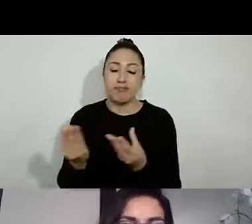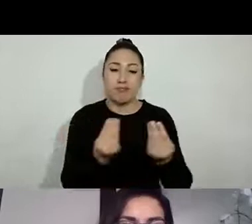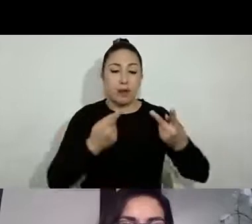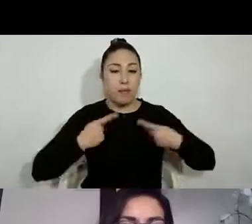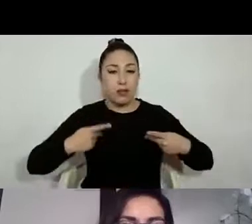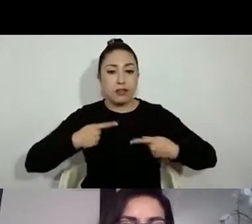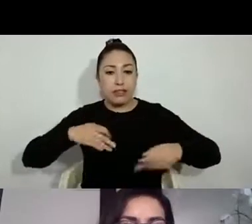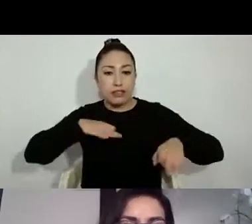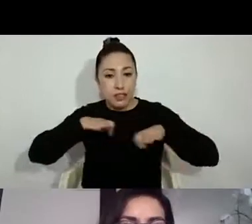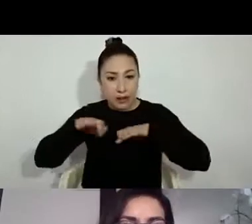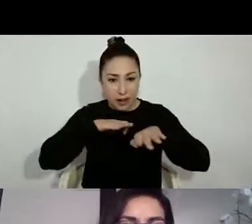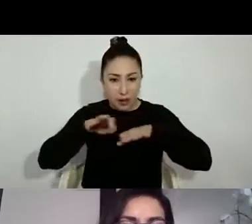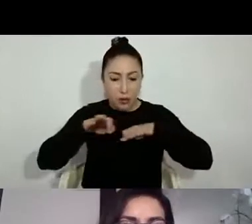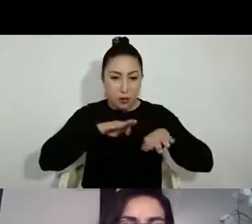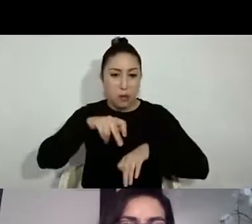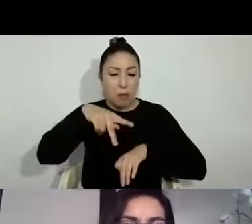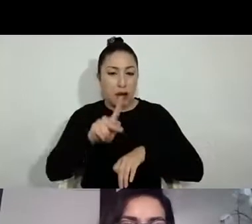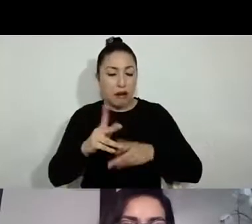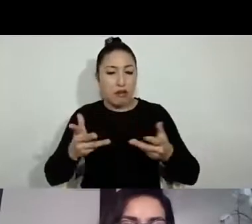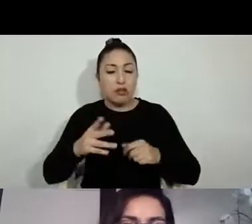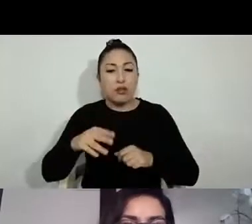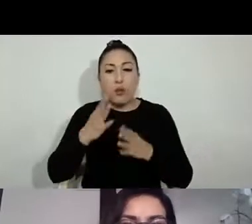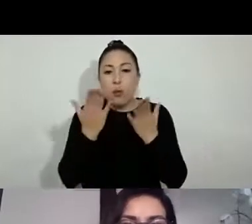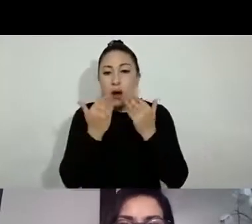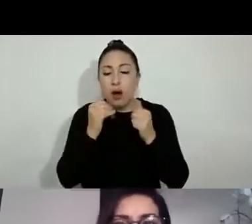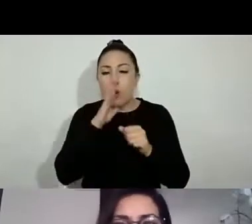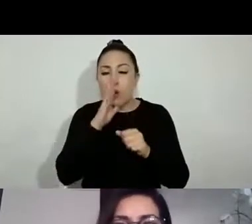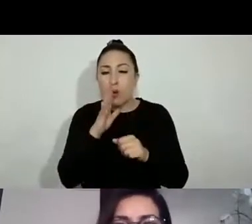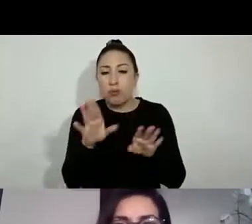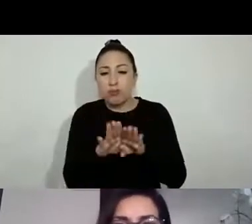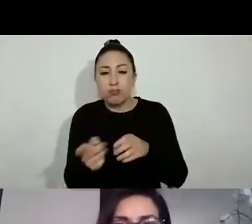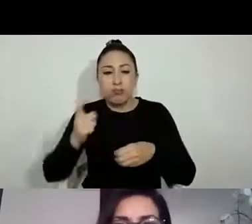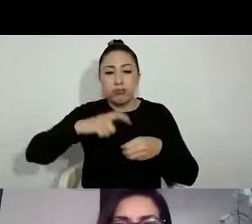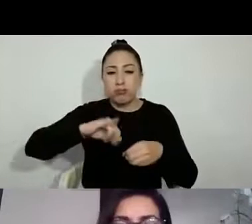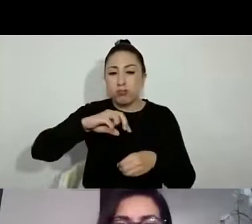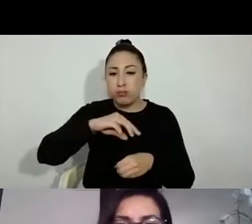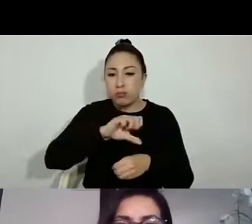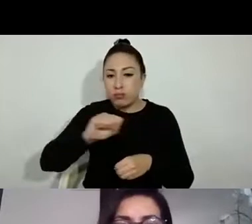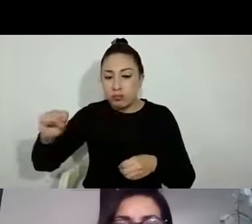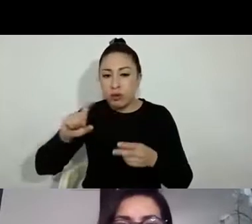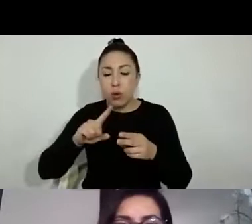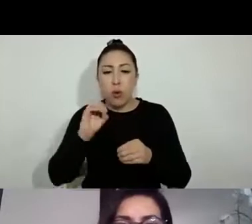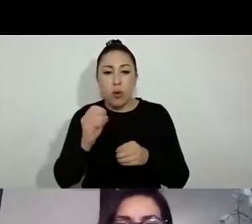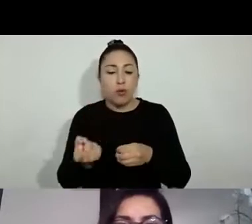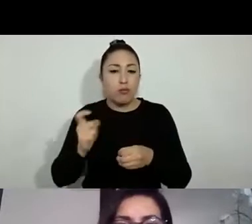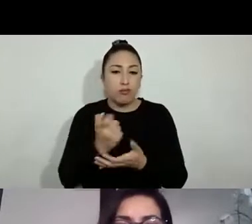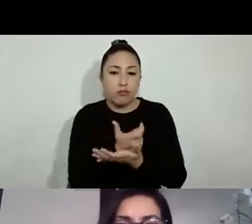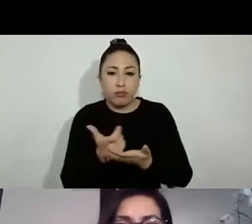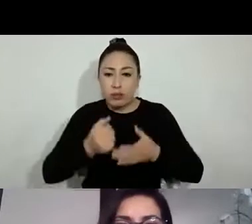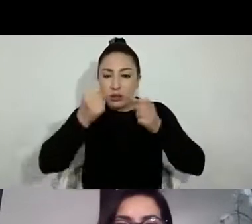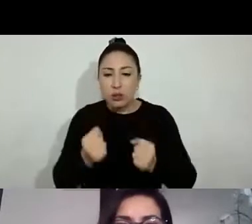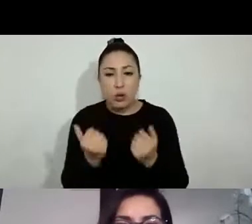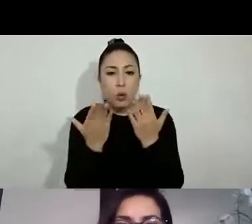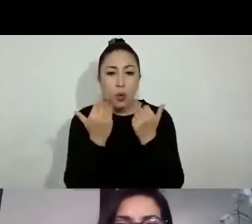hubiéramos imaginado que iba a jugar un papel tan importante como el que en la actualidad